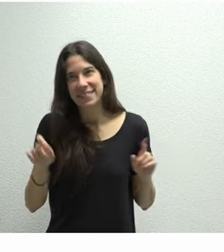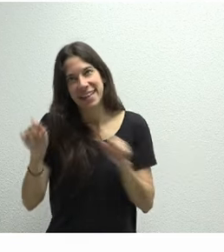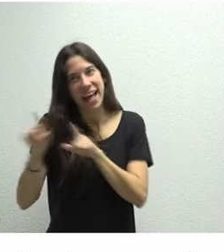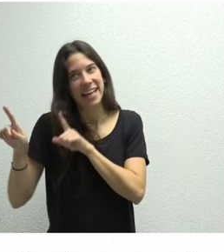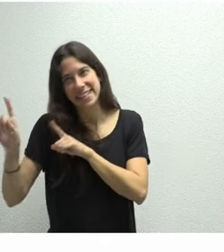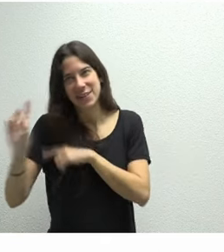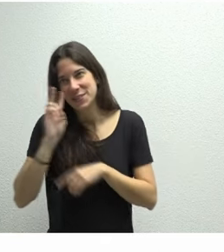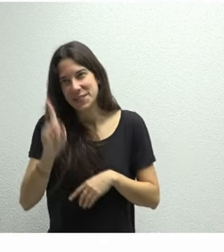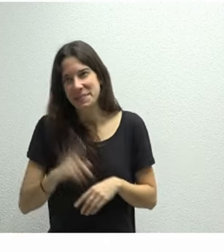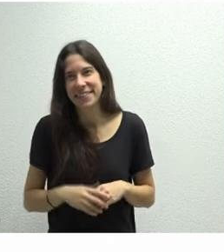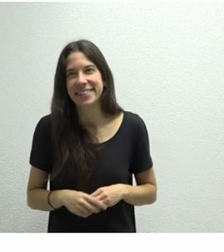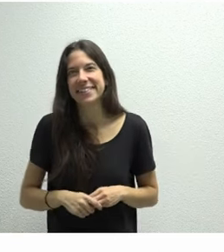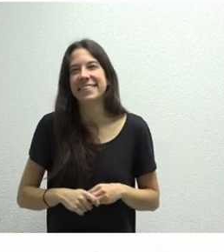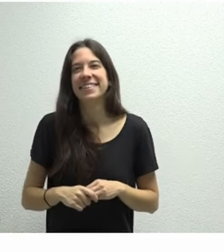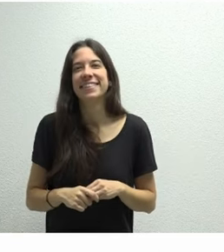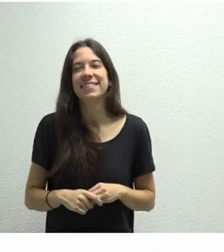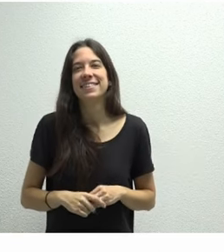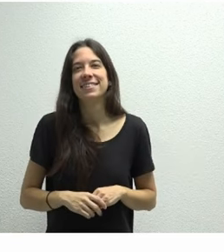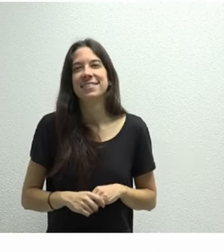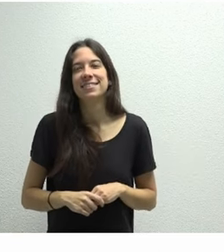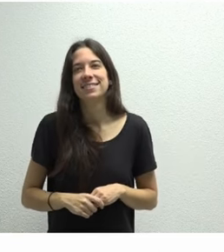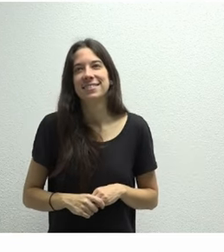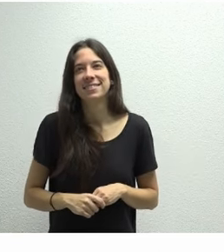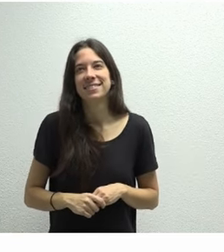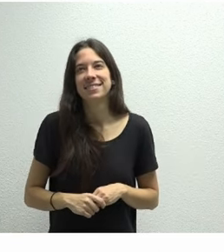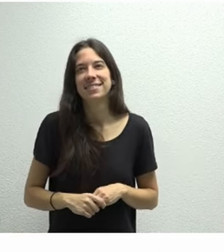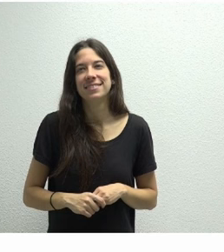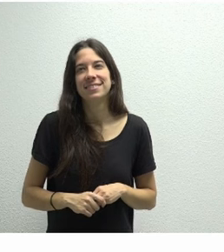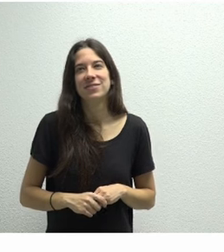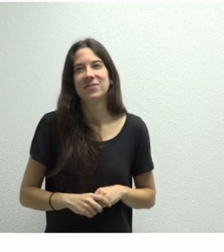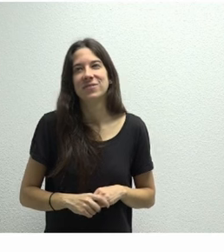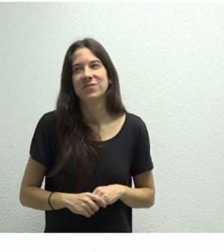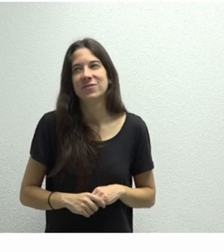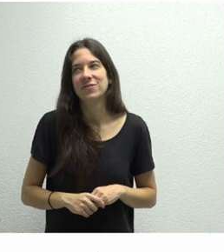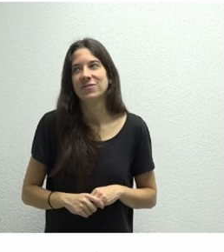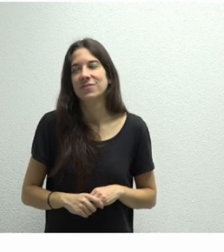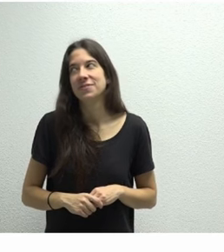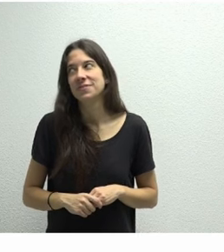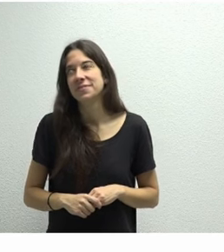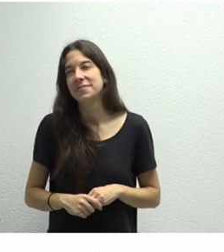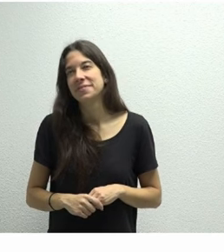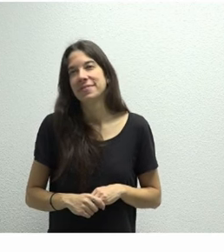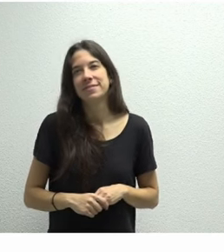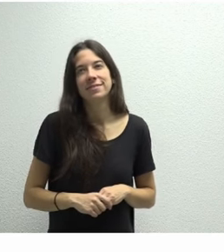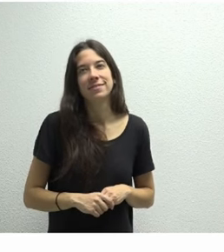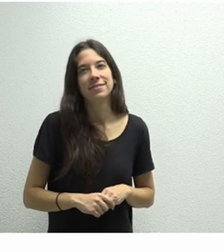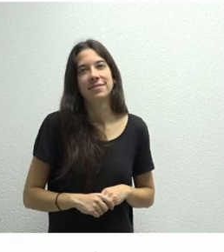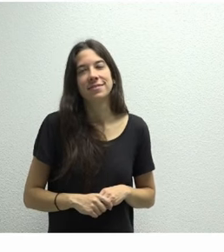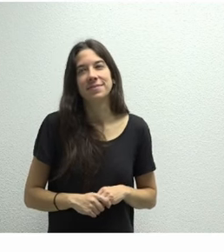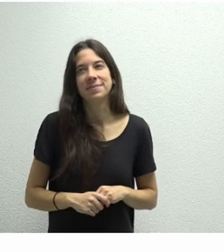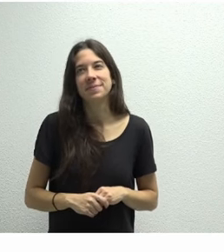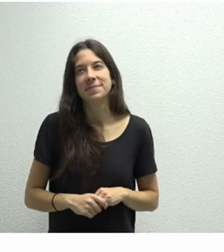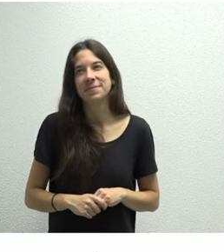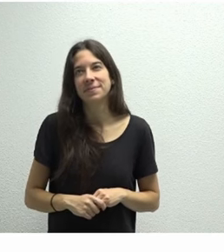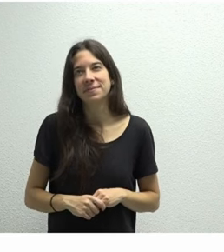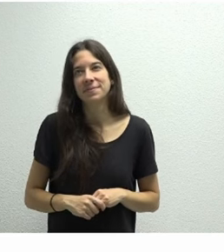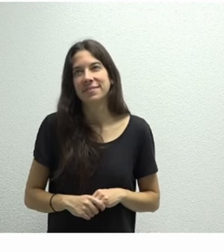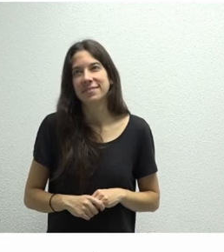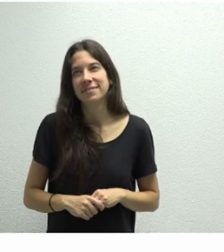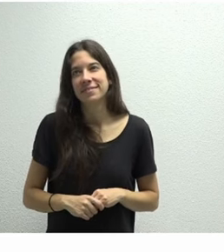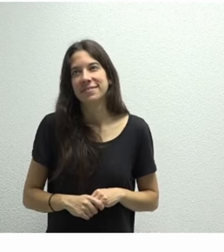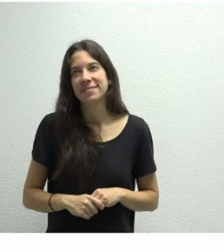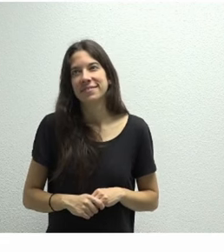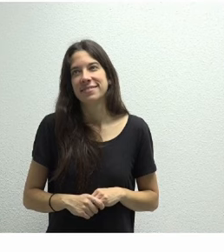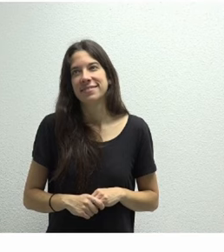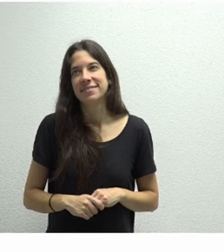eh Ah me lo ha puesto a punto Javier no Ay